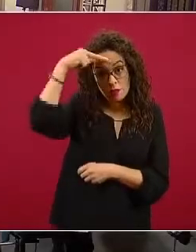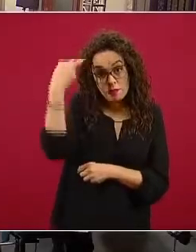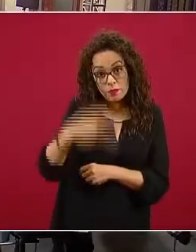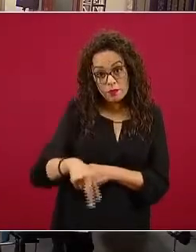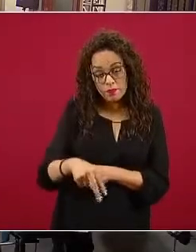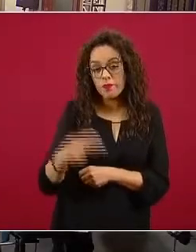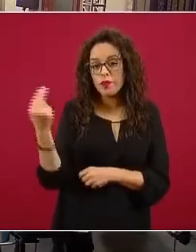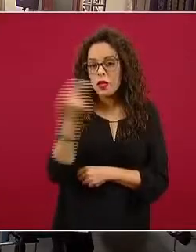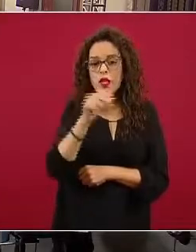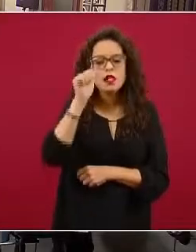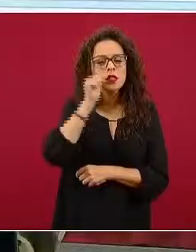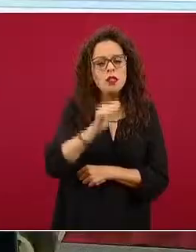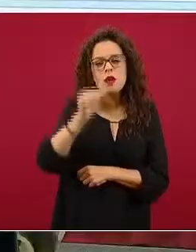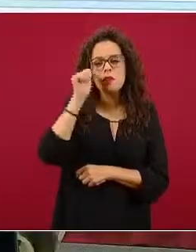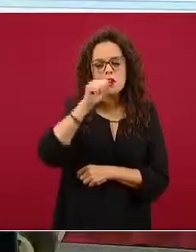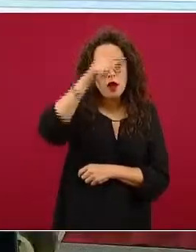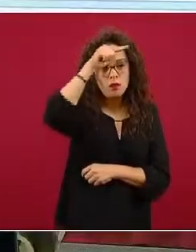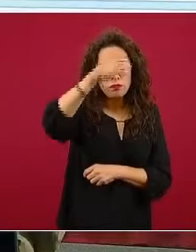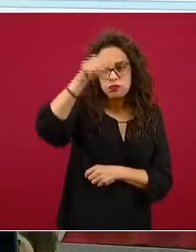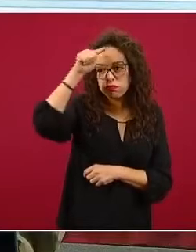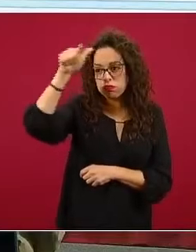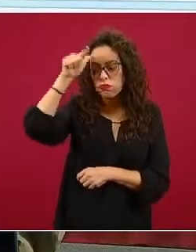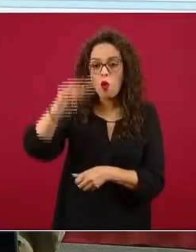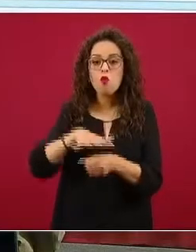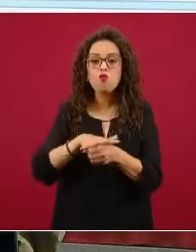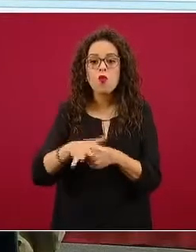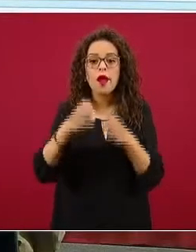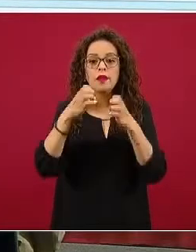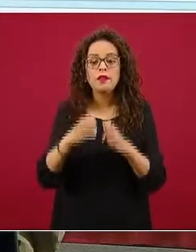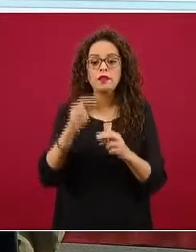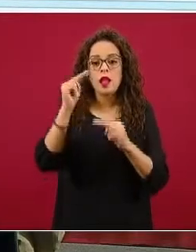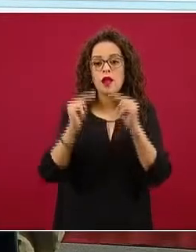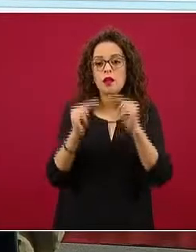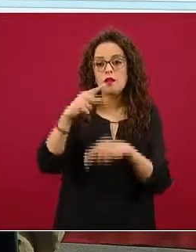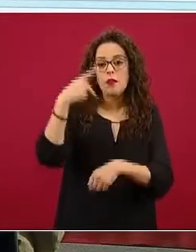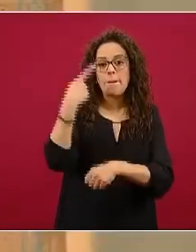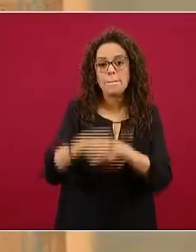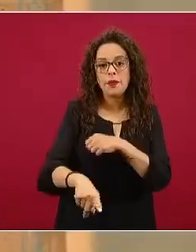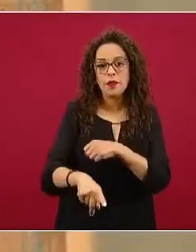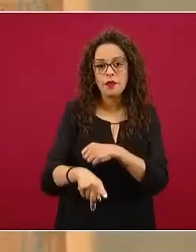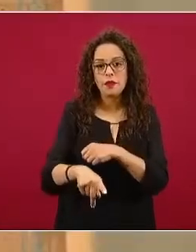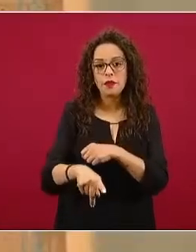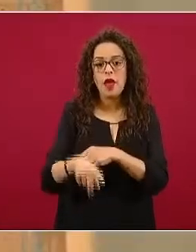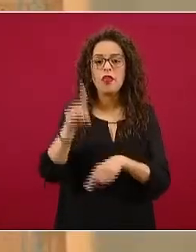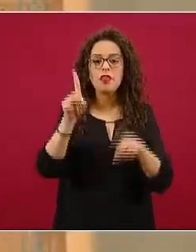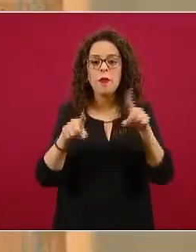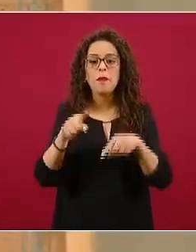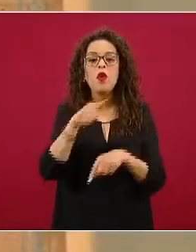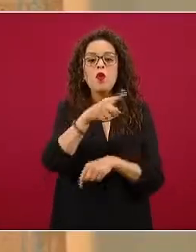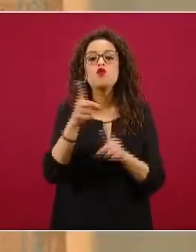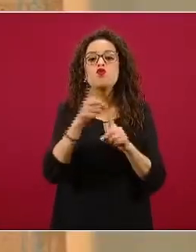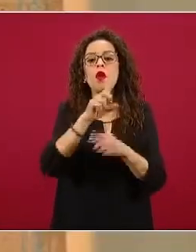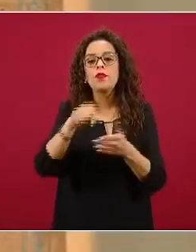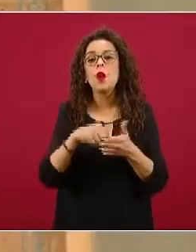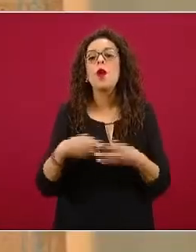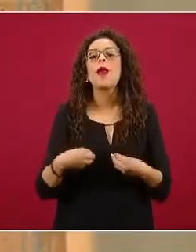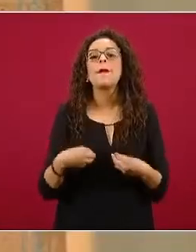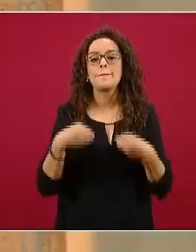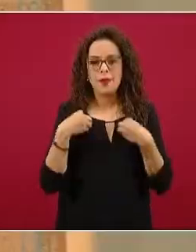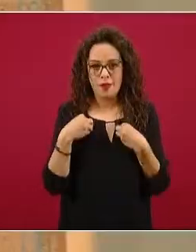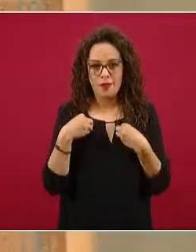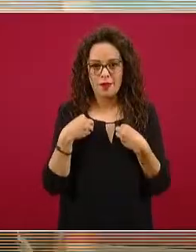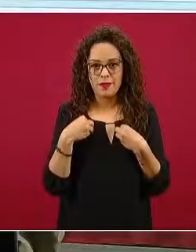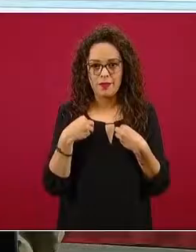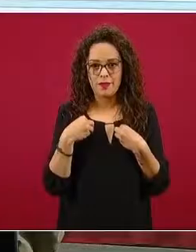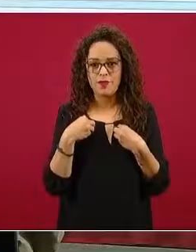siempre identificar en qué nivel de riesgo nos encontramos en relación a nuestro lugar de residencia, porque las